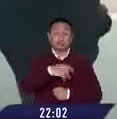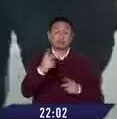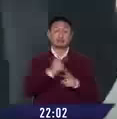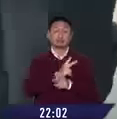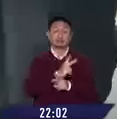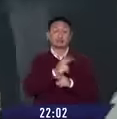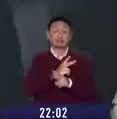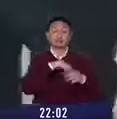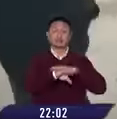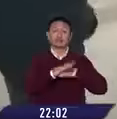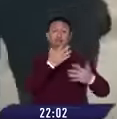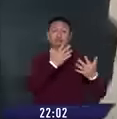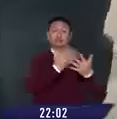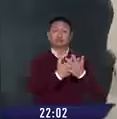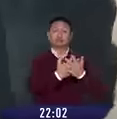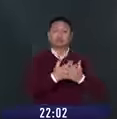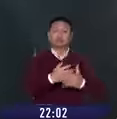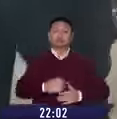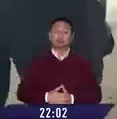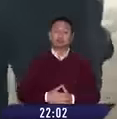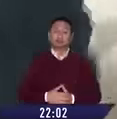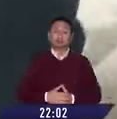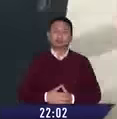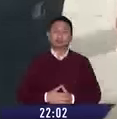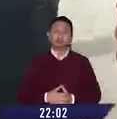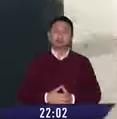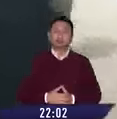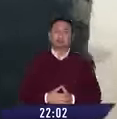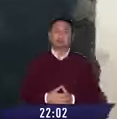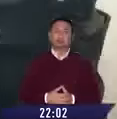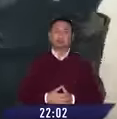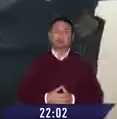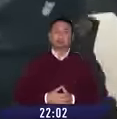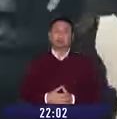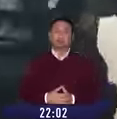criminal temido por muchos y protegido por otros, informó.